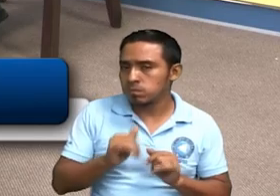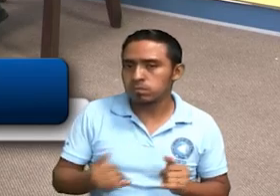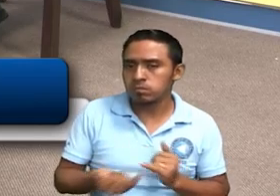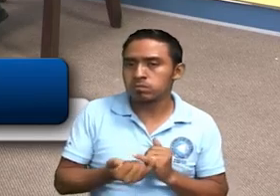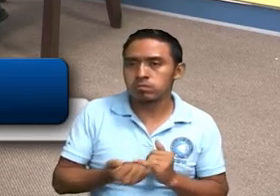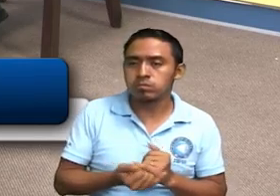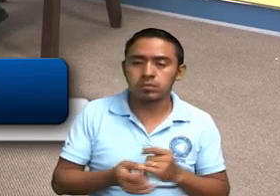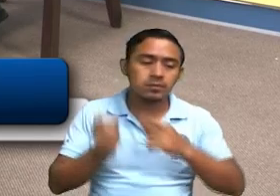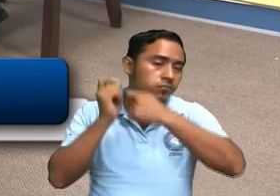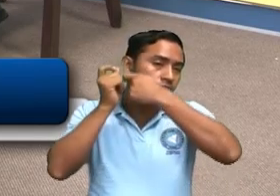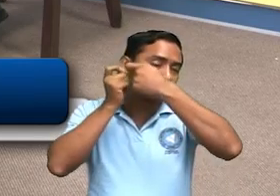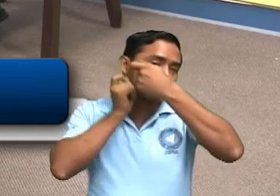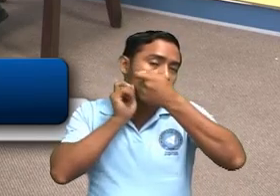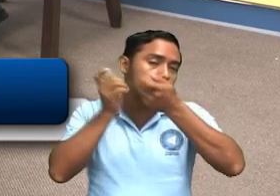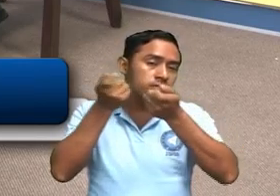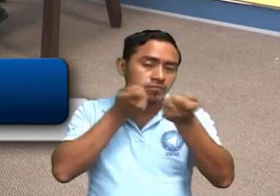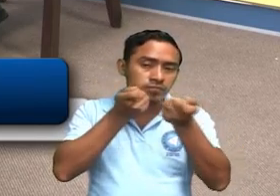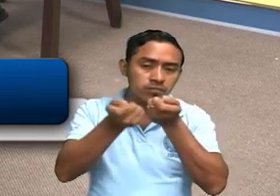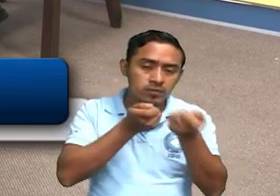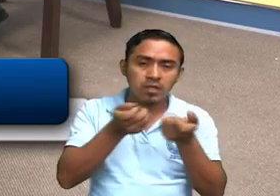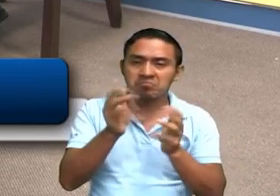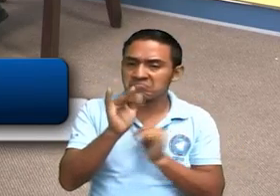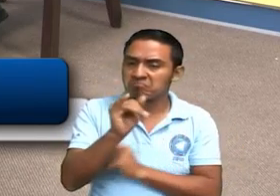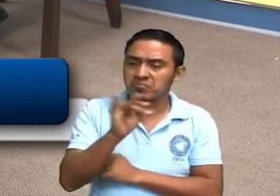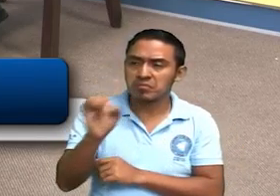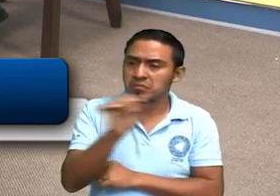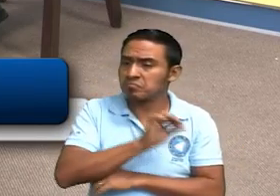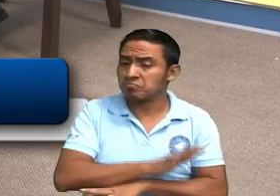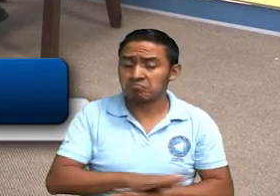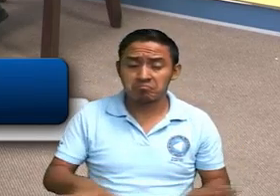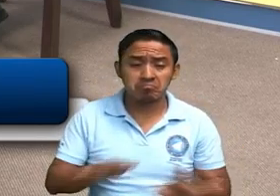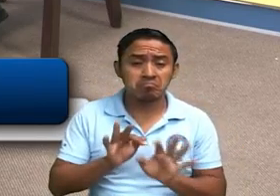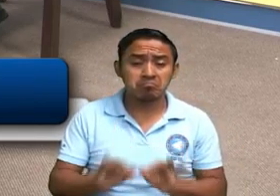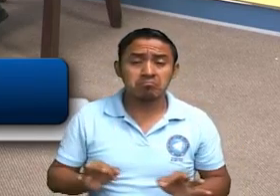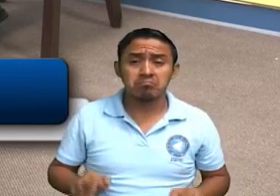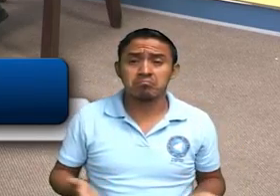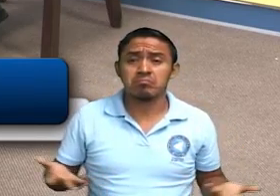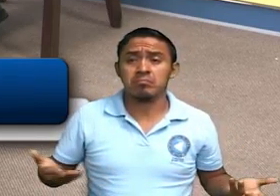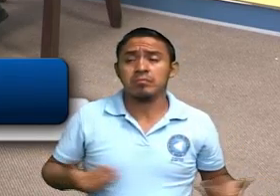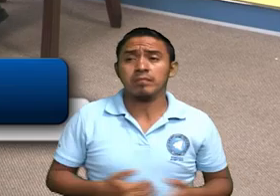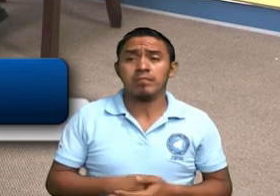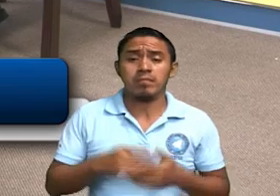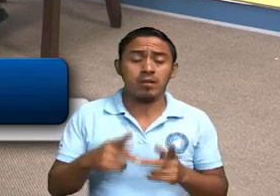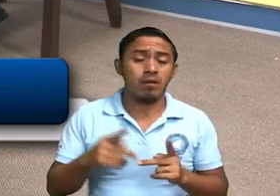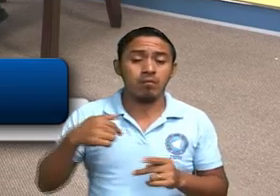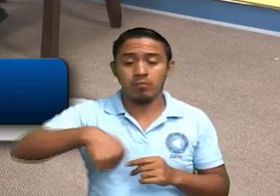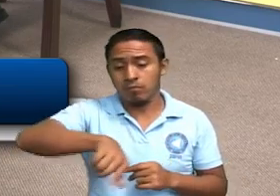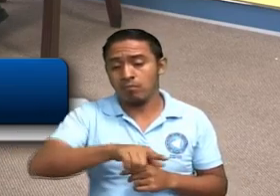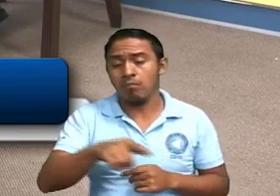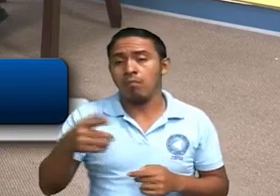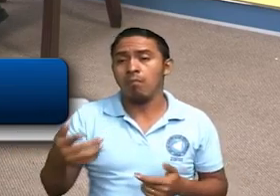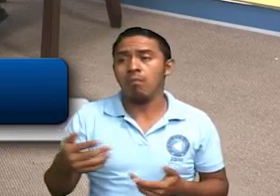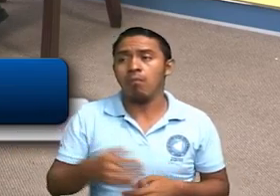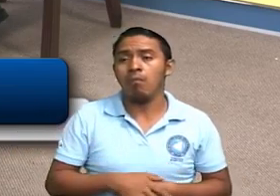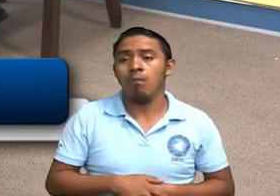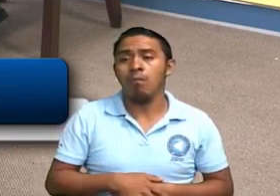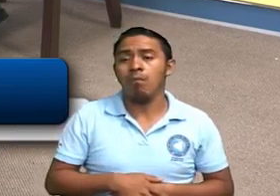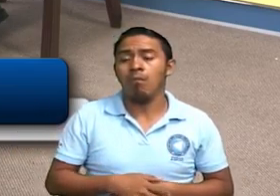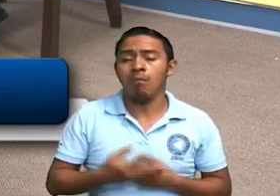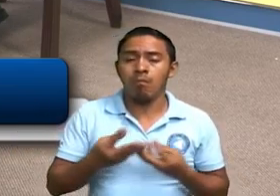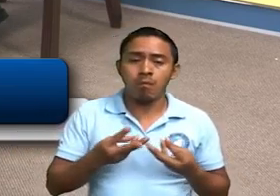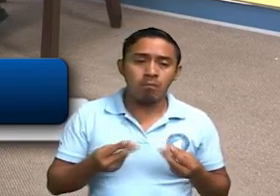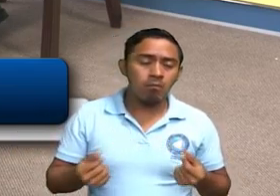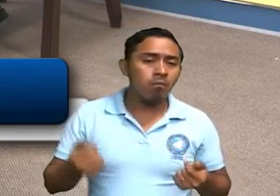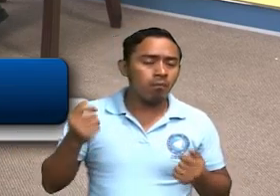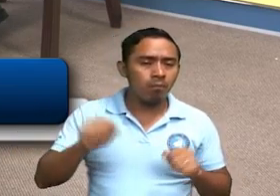es quirúrgico y se le controla su infección y el paciente vuelve a recuperar